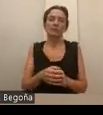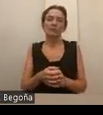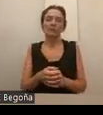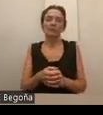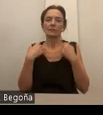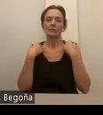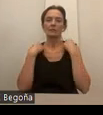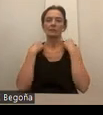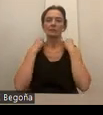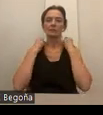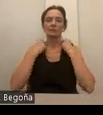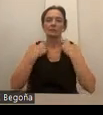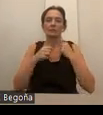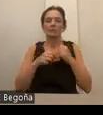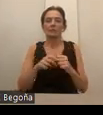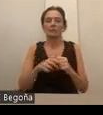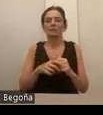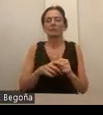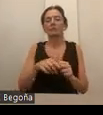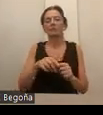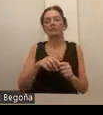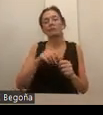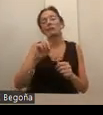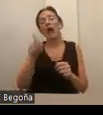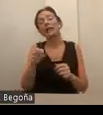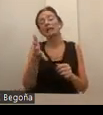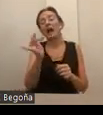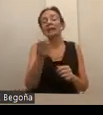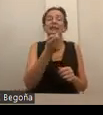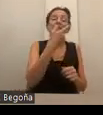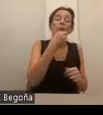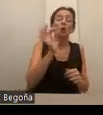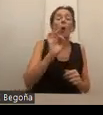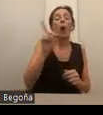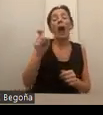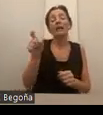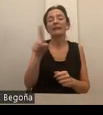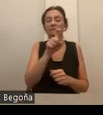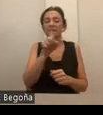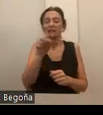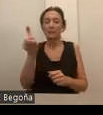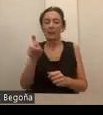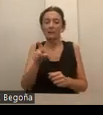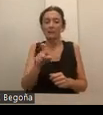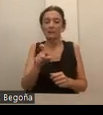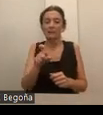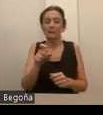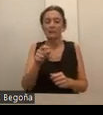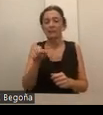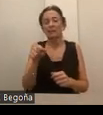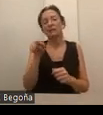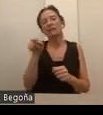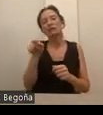Tenemos la versión en cápsulas, pero también tenemos la versión en spray. Aquí la composición es un poquito diferente en el caso del